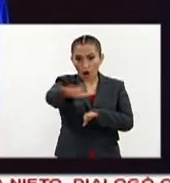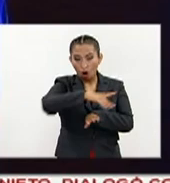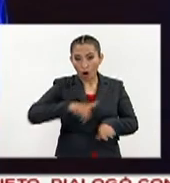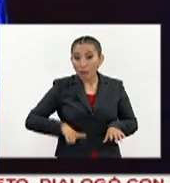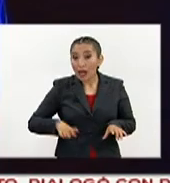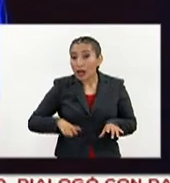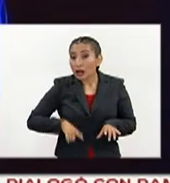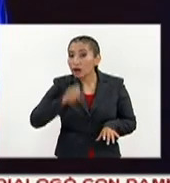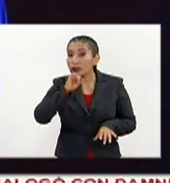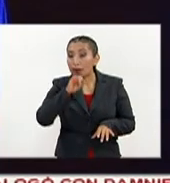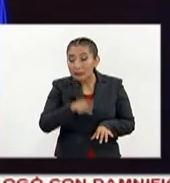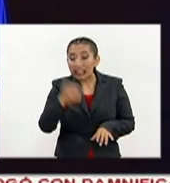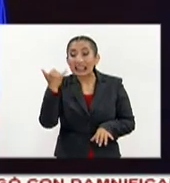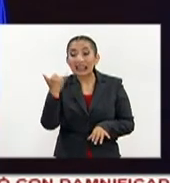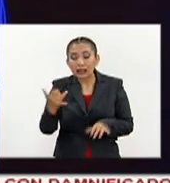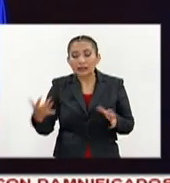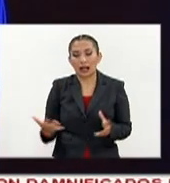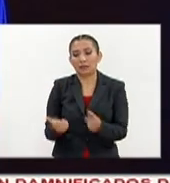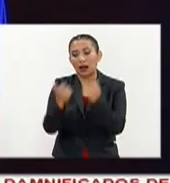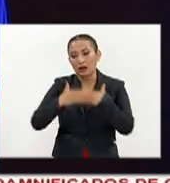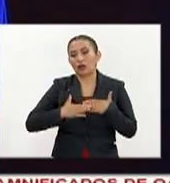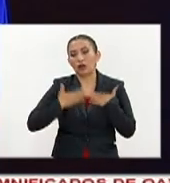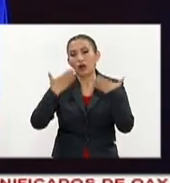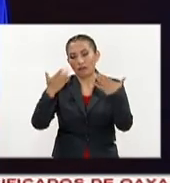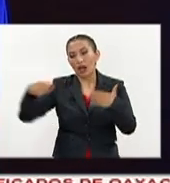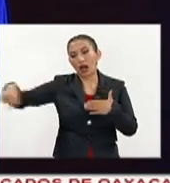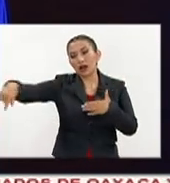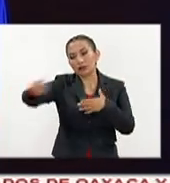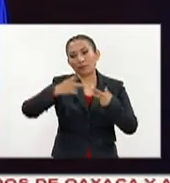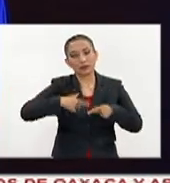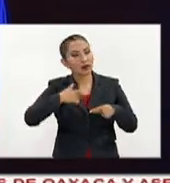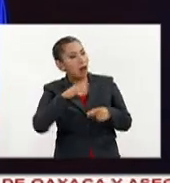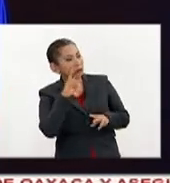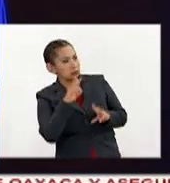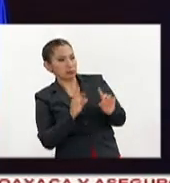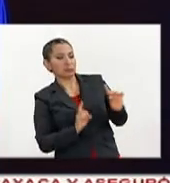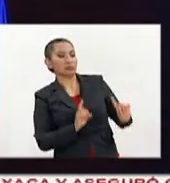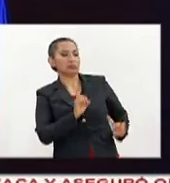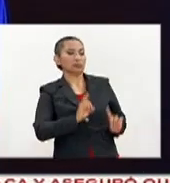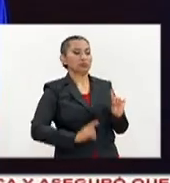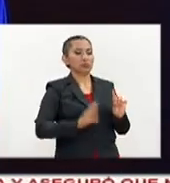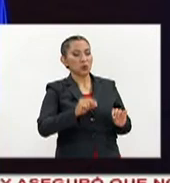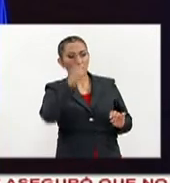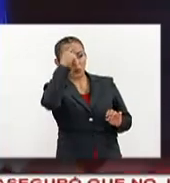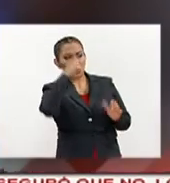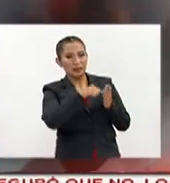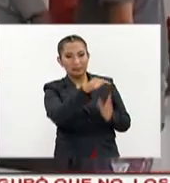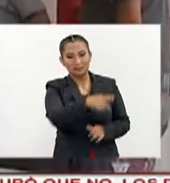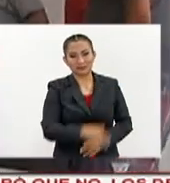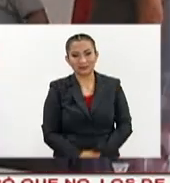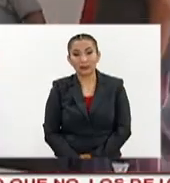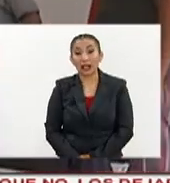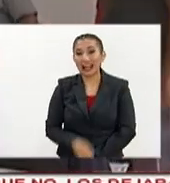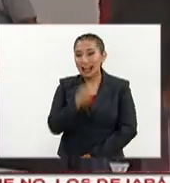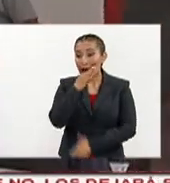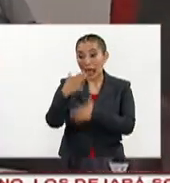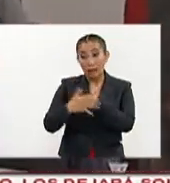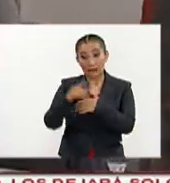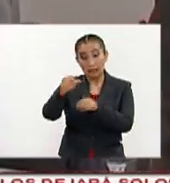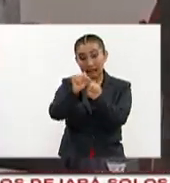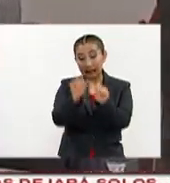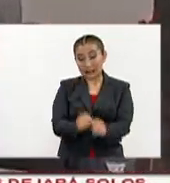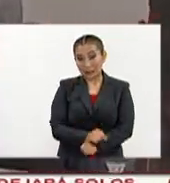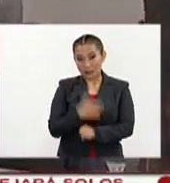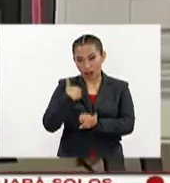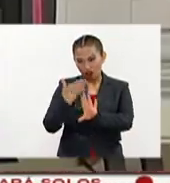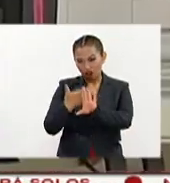y finalmente recuperar la confianza de la ciudadanía en sus instituciones. Advirtieron que el Sistema